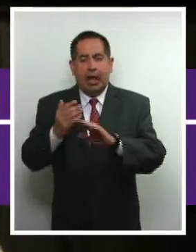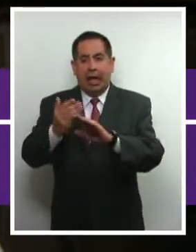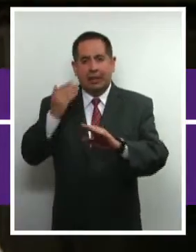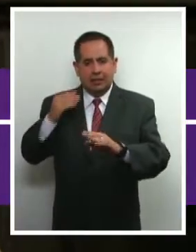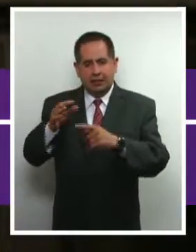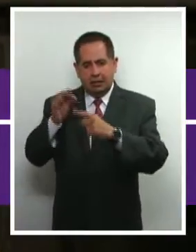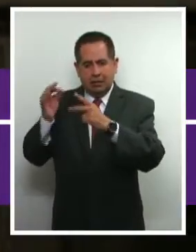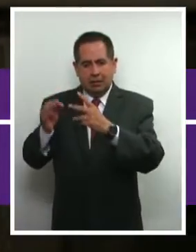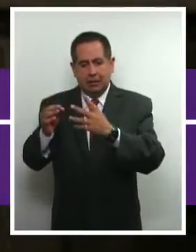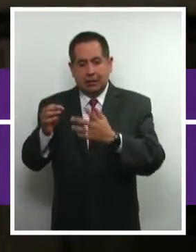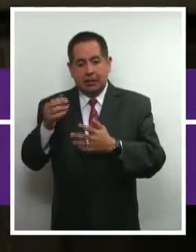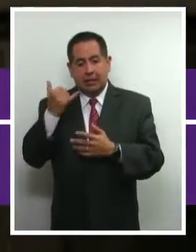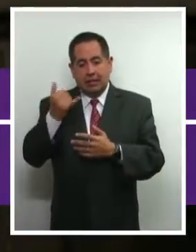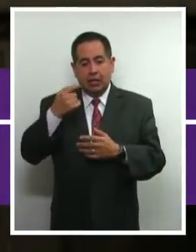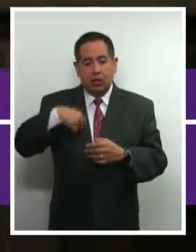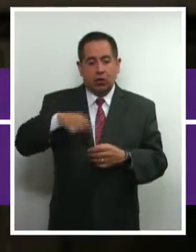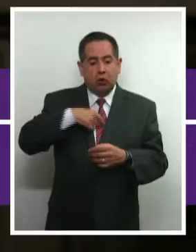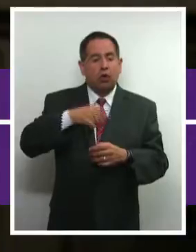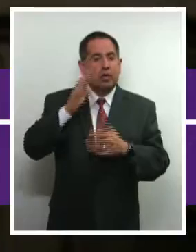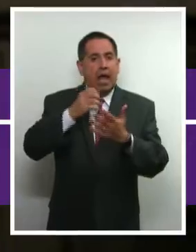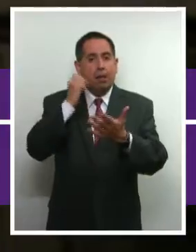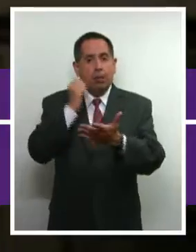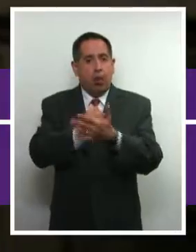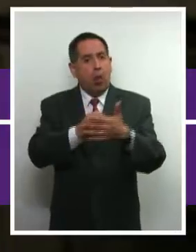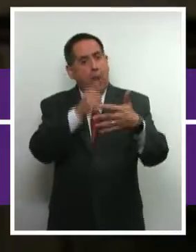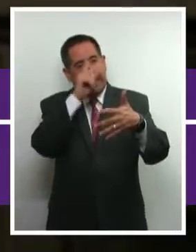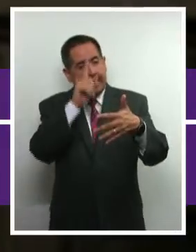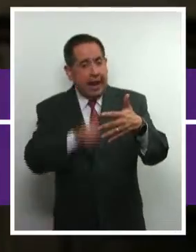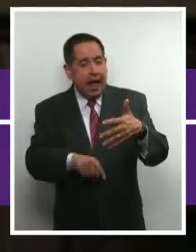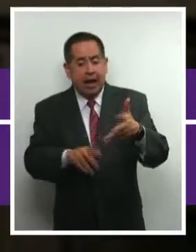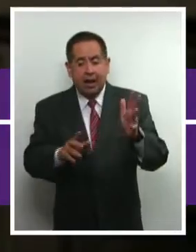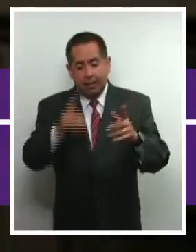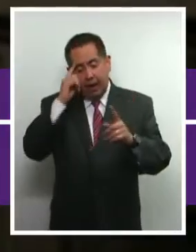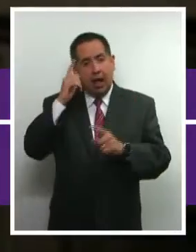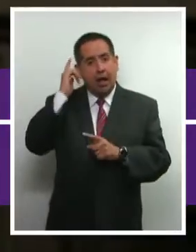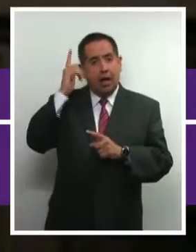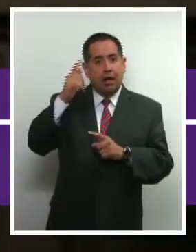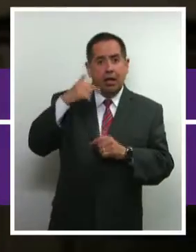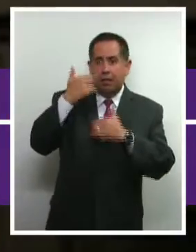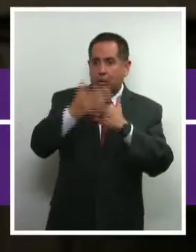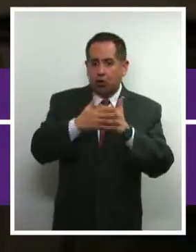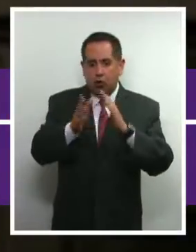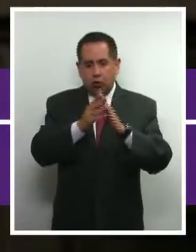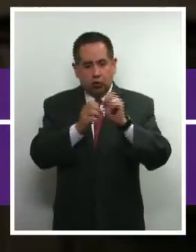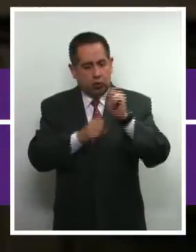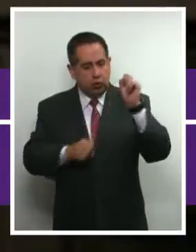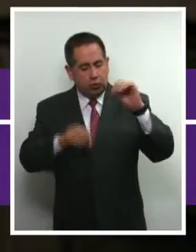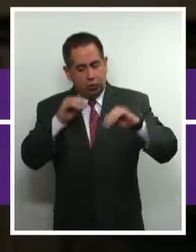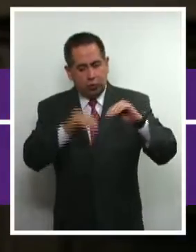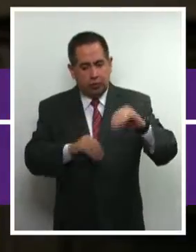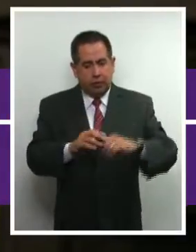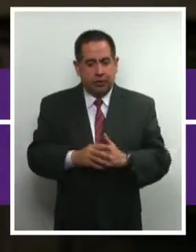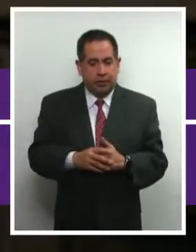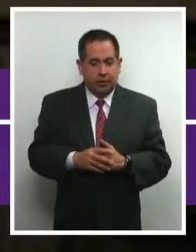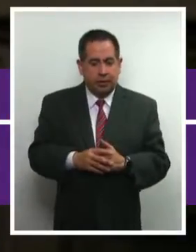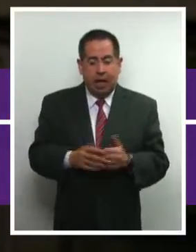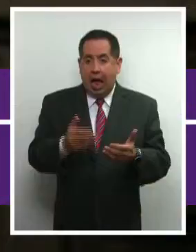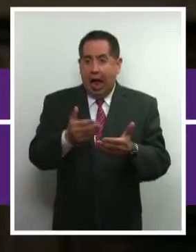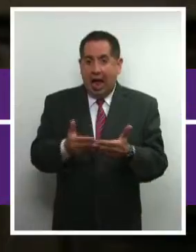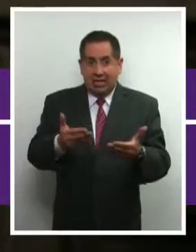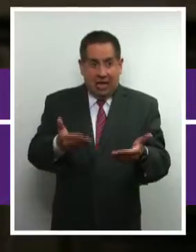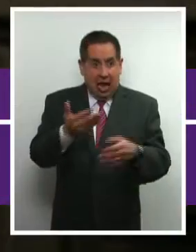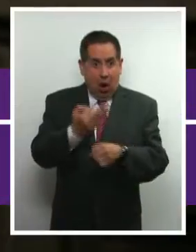pasados y que hemos aprobado en lo general en aras de tener una constitución. Hacer lo que está